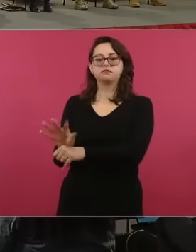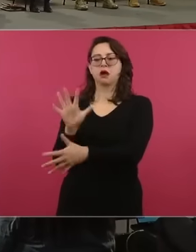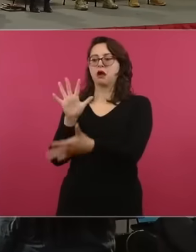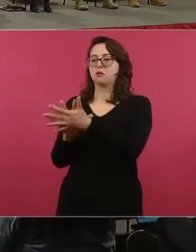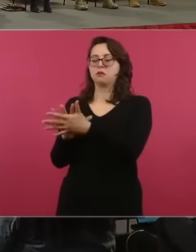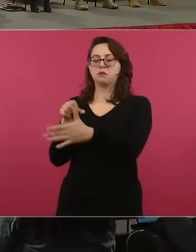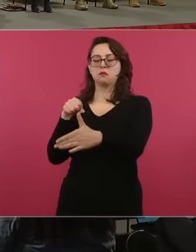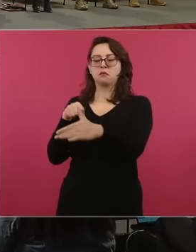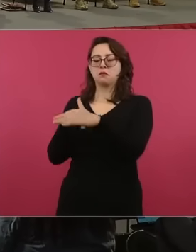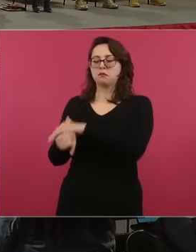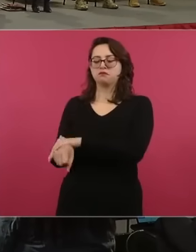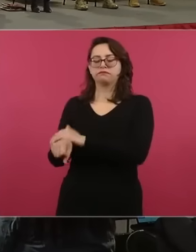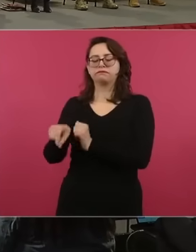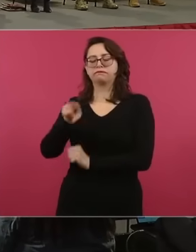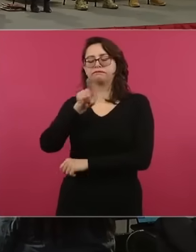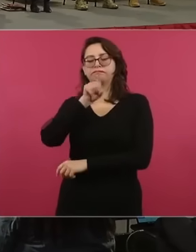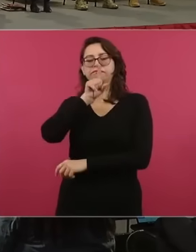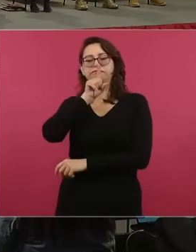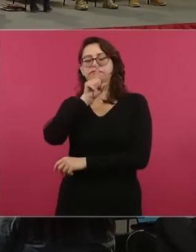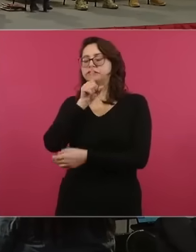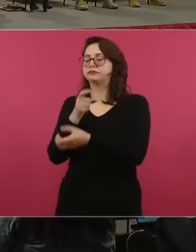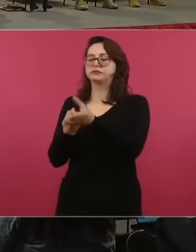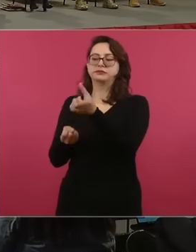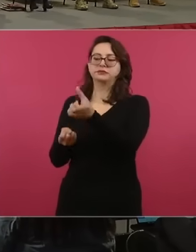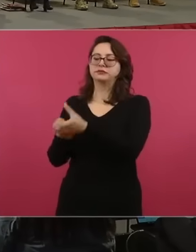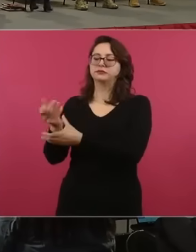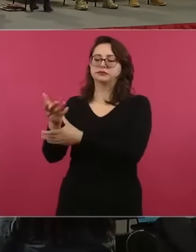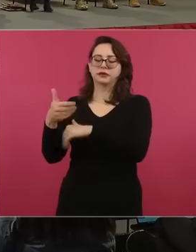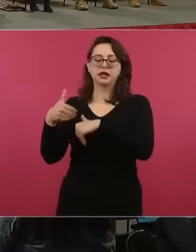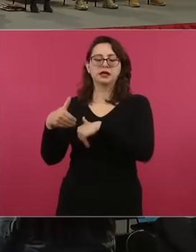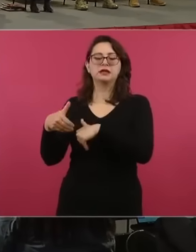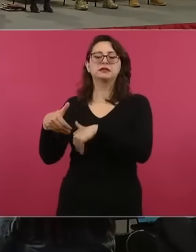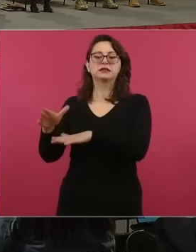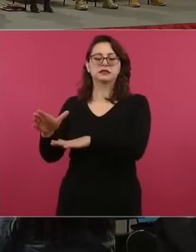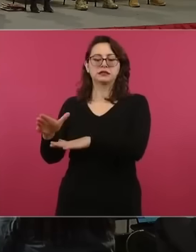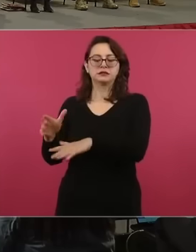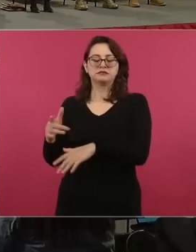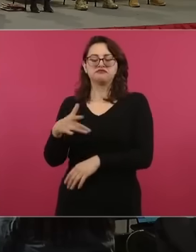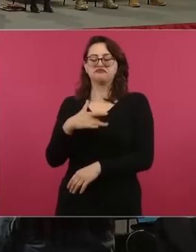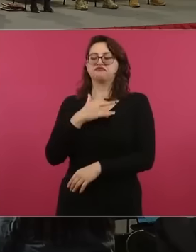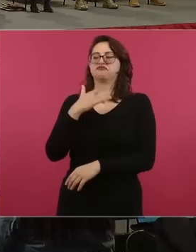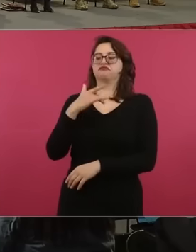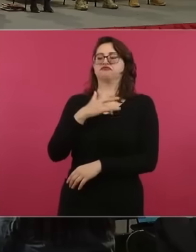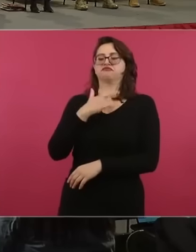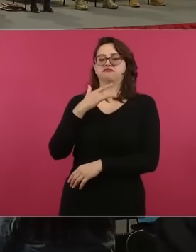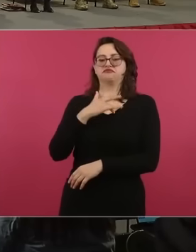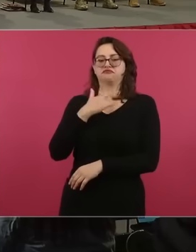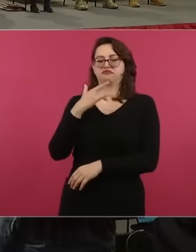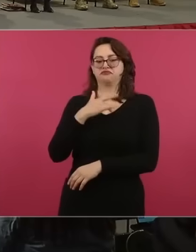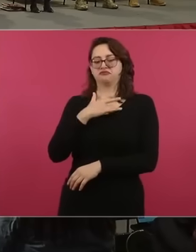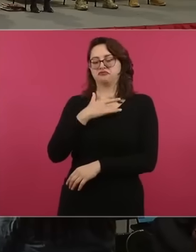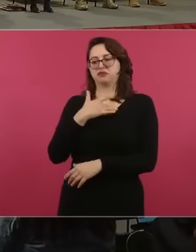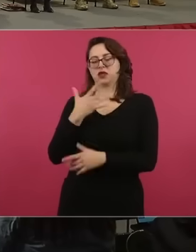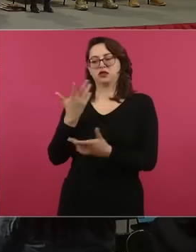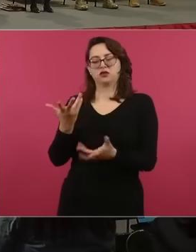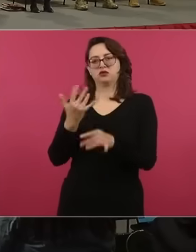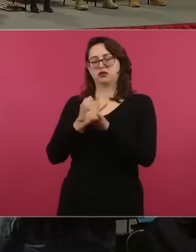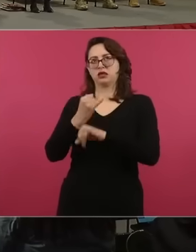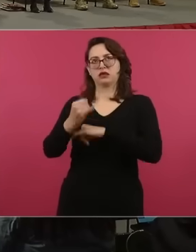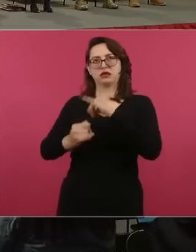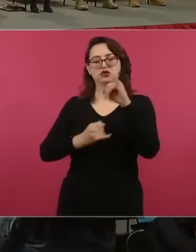el la medida cautelar de prisión preventiva oficiosa Pues a su consideración era contraria a los tratados